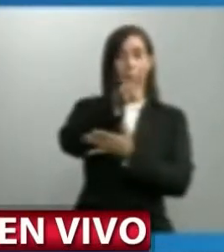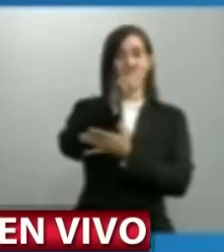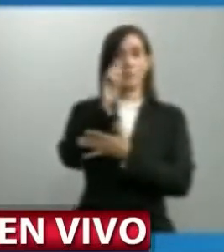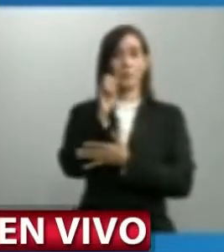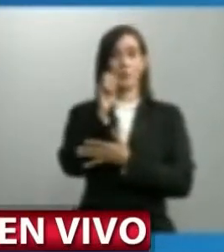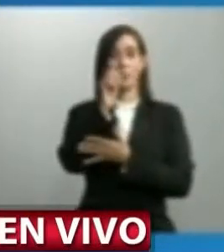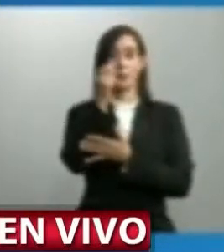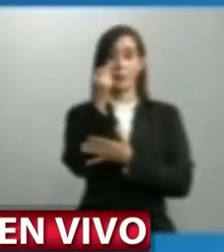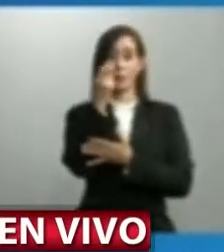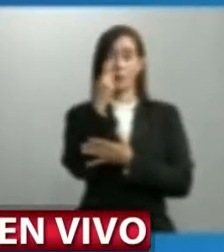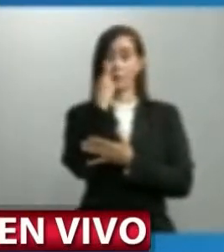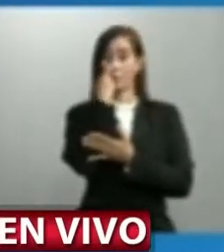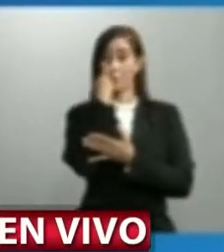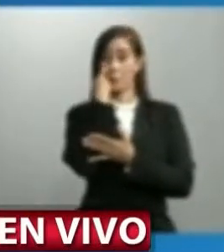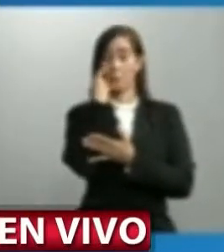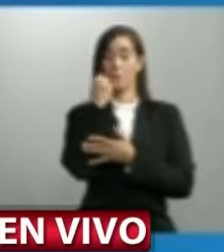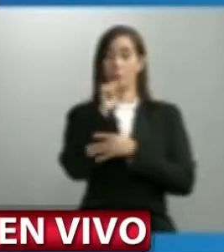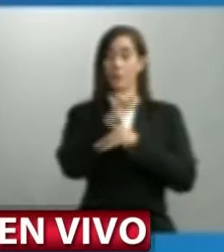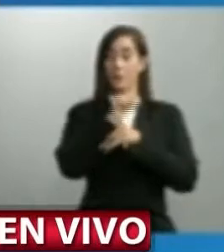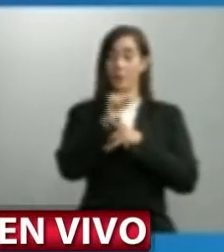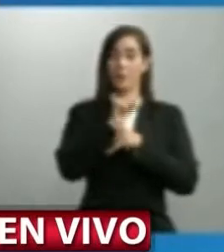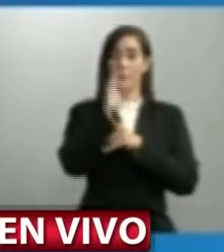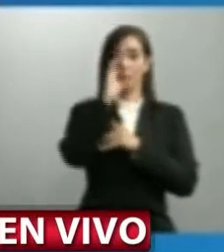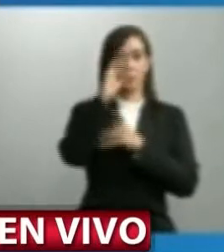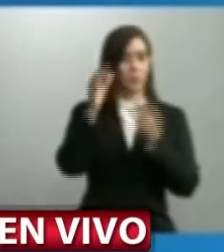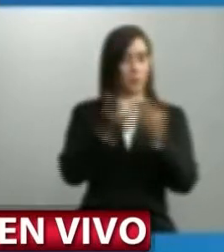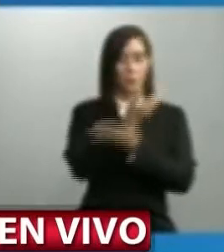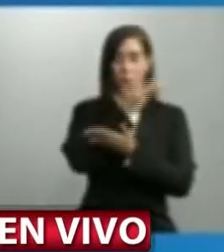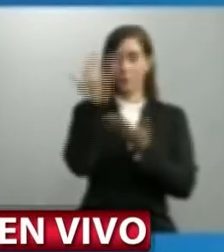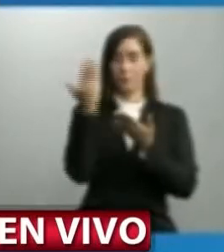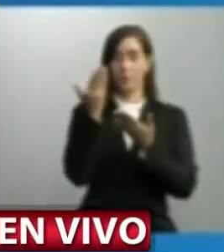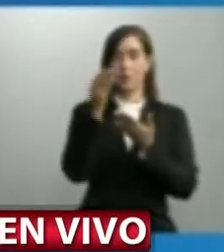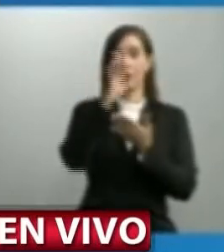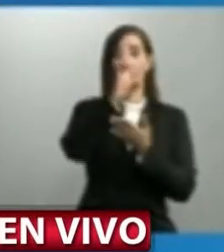4.112 pruebas realizadas, 0 casos nuevos,